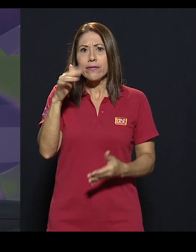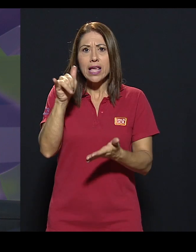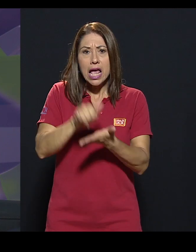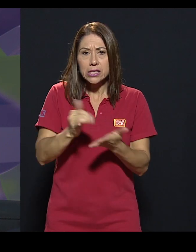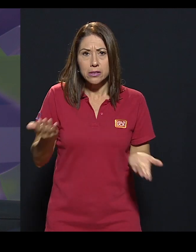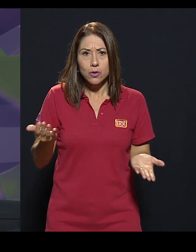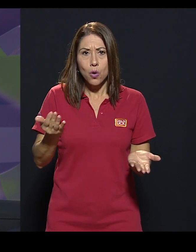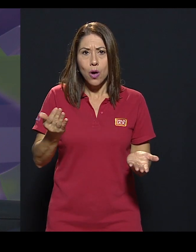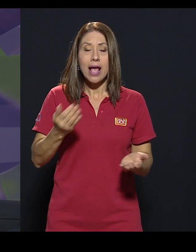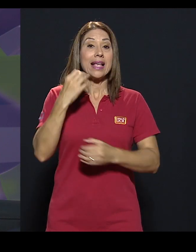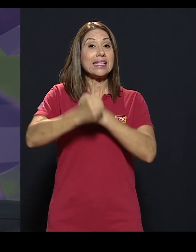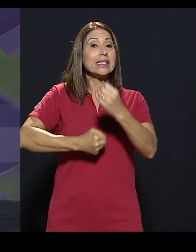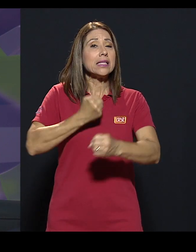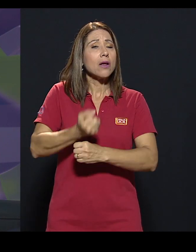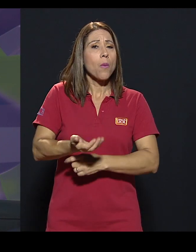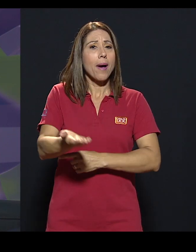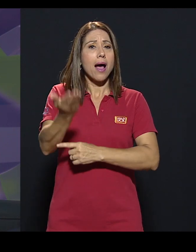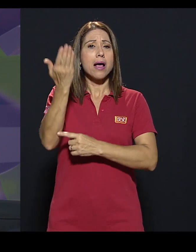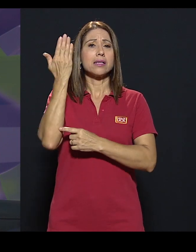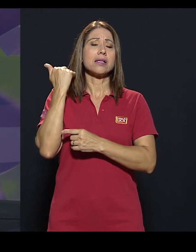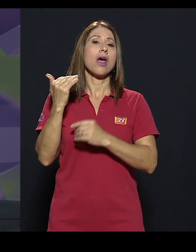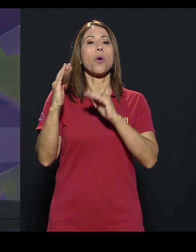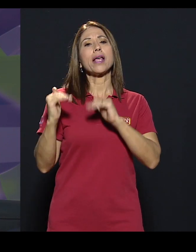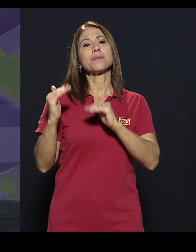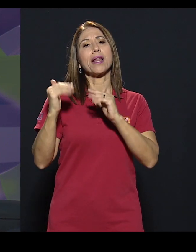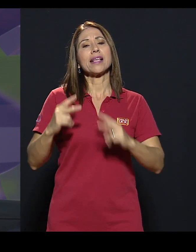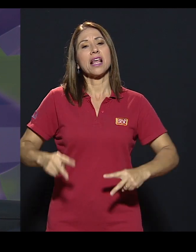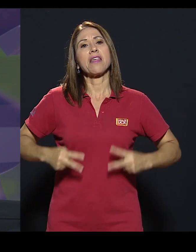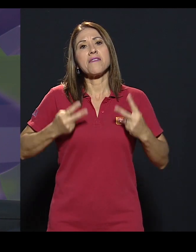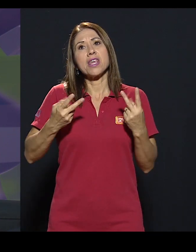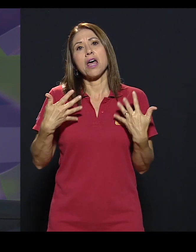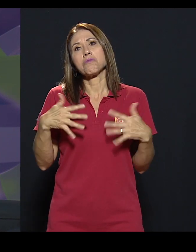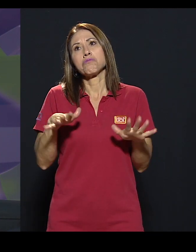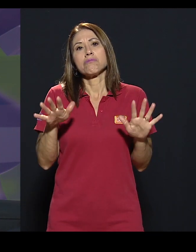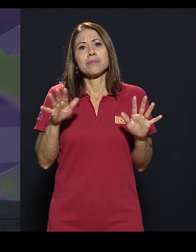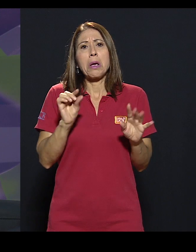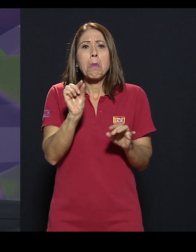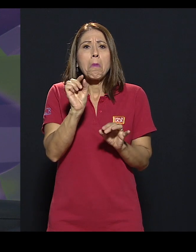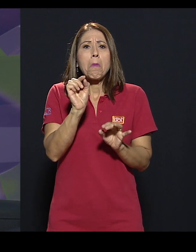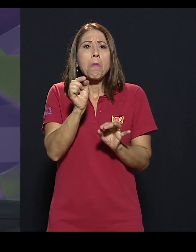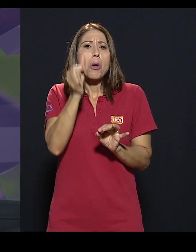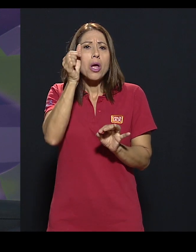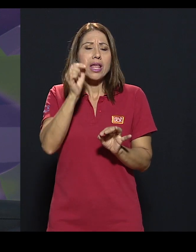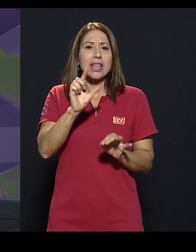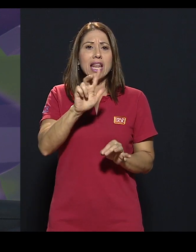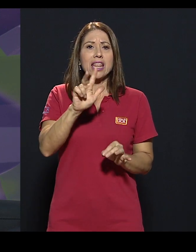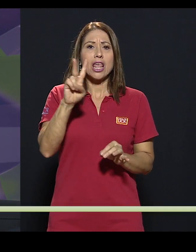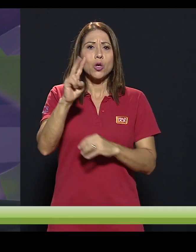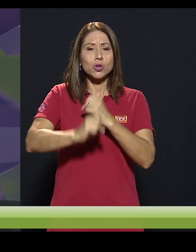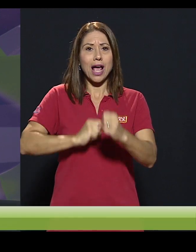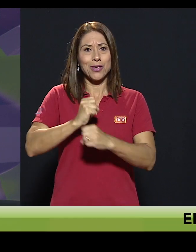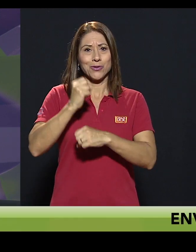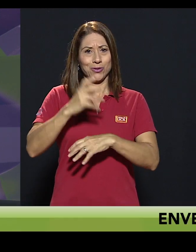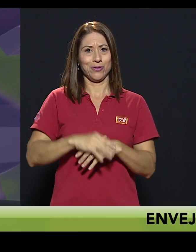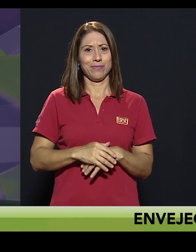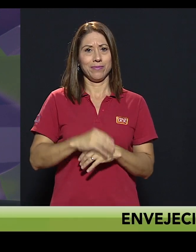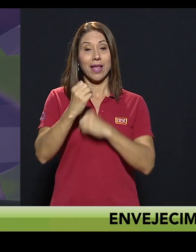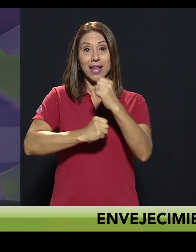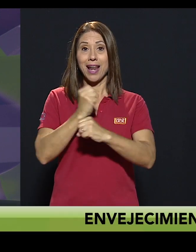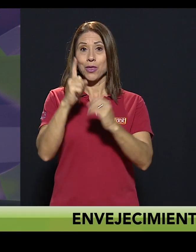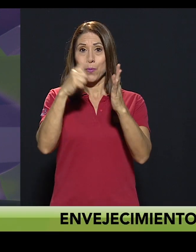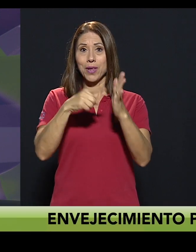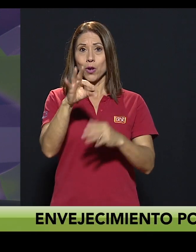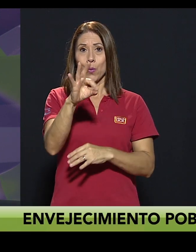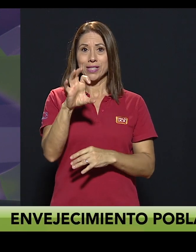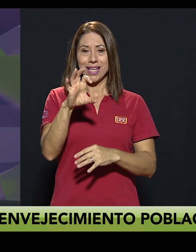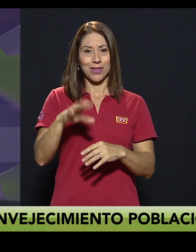pasado, a principios del siglo pasado, eran escasamente 32 años, ¿verdad? En 1900. Imagínense,